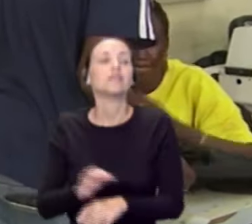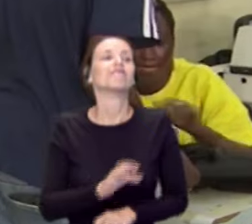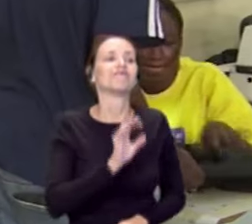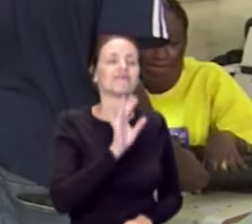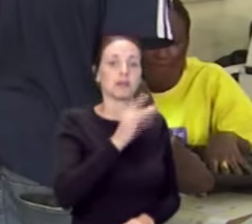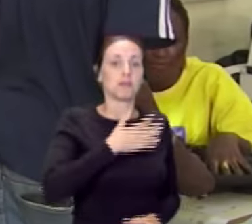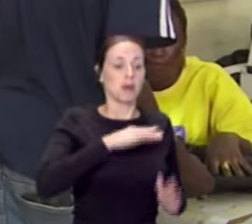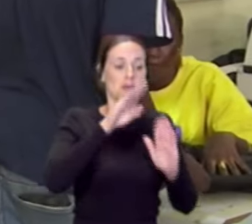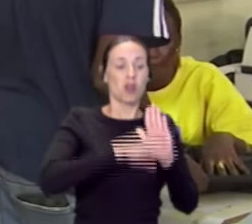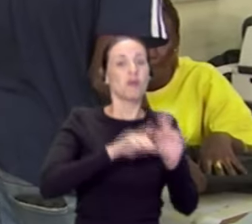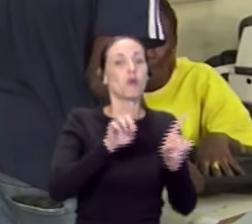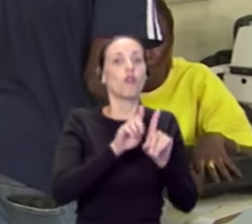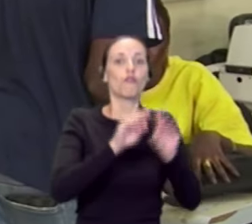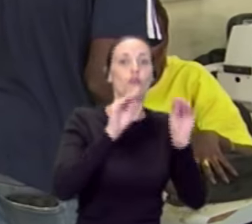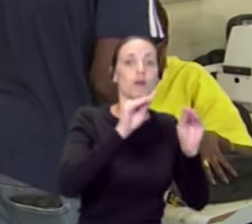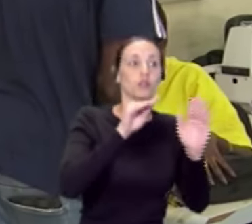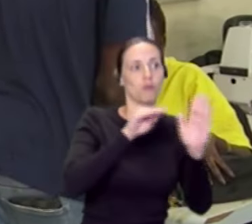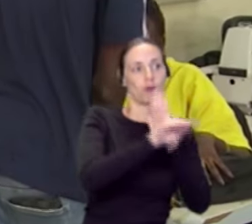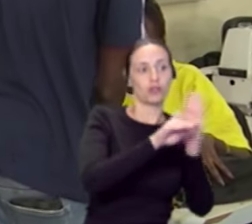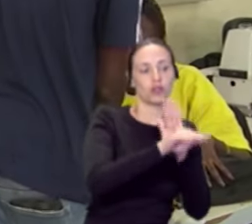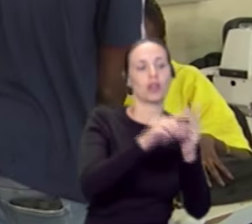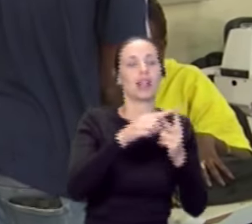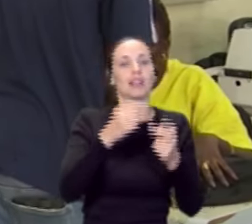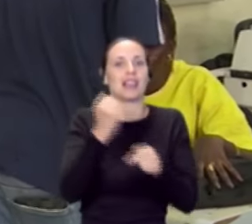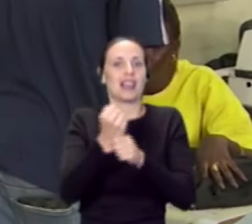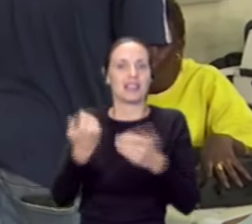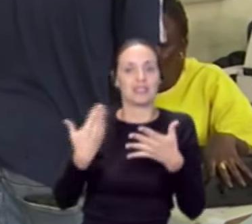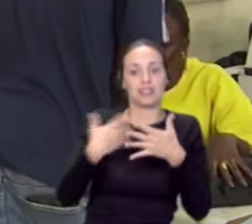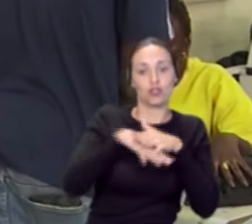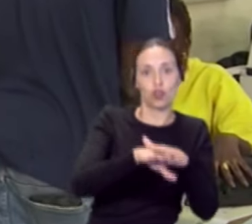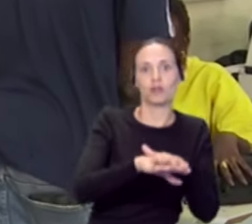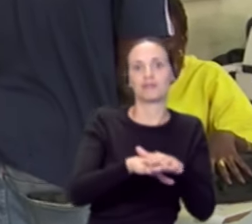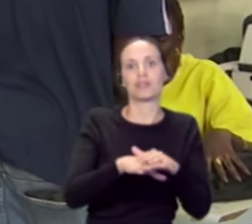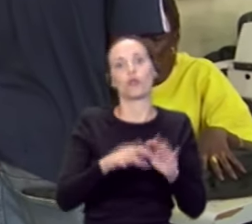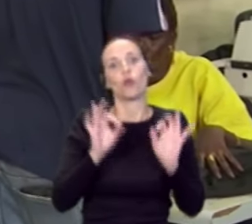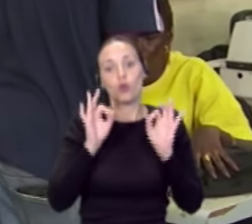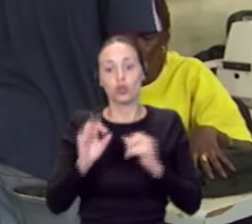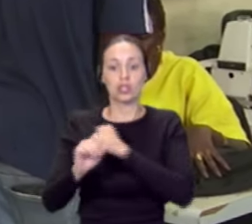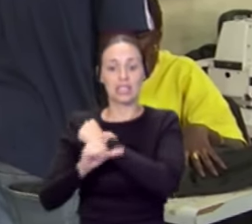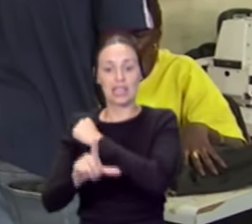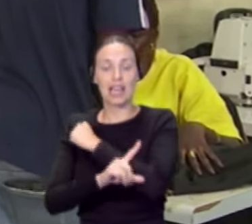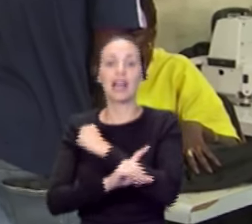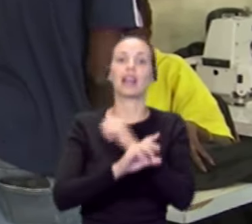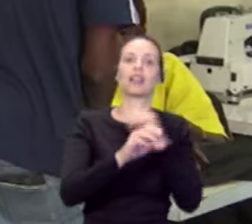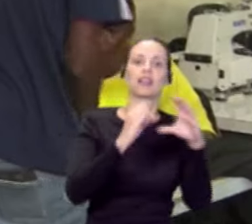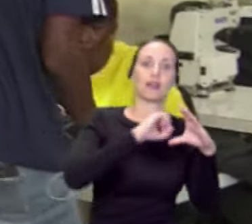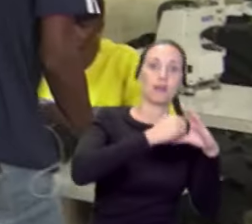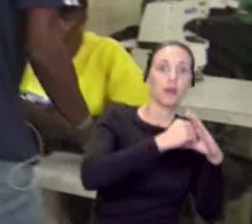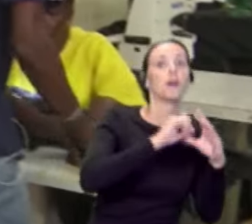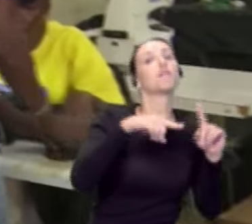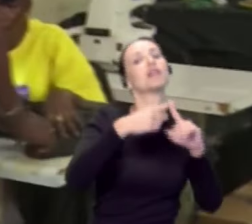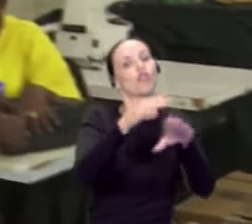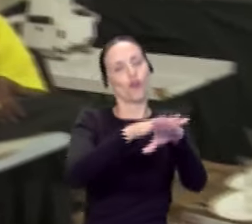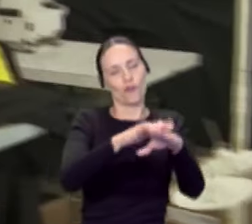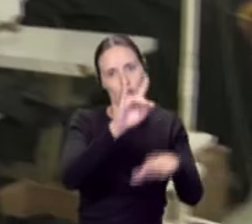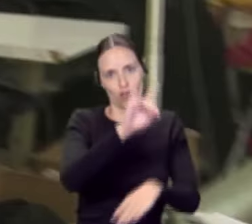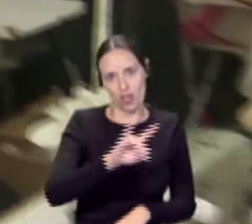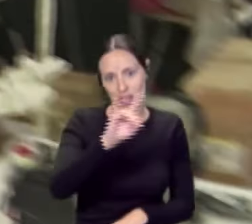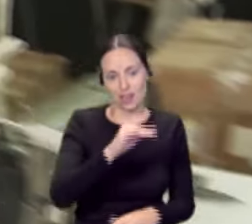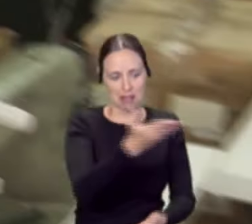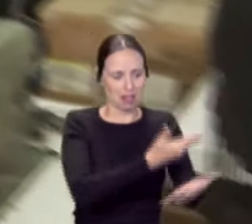formación profesional e inserción laboral que surge, bueno, pues entre la Cámara de Comercio de España y Senegal y el Gobierno de Canarias, y el principal objetivo es